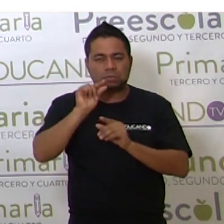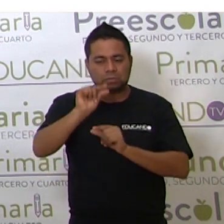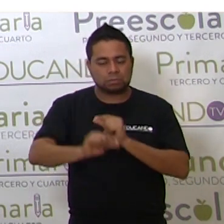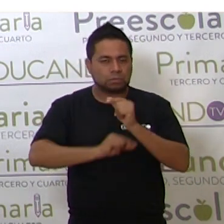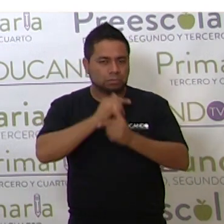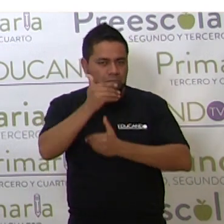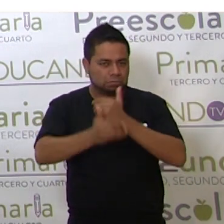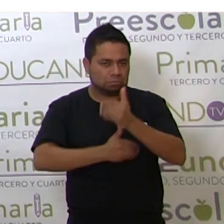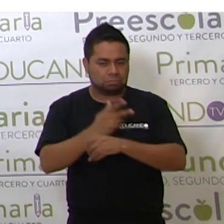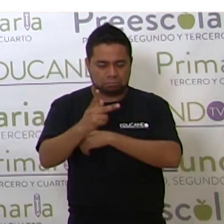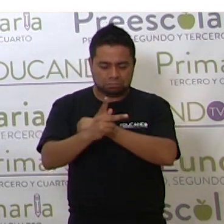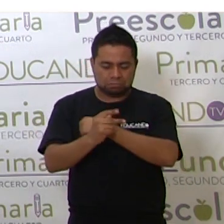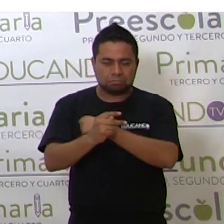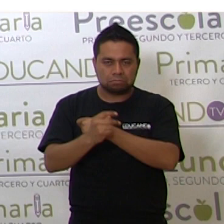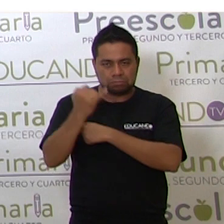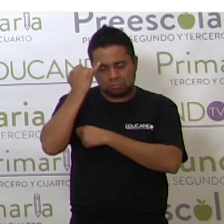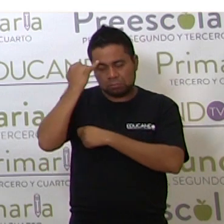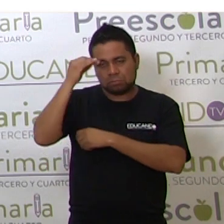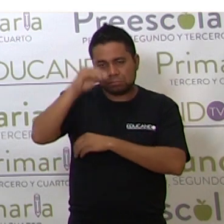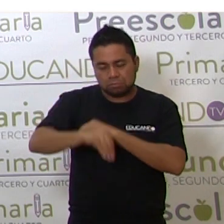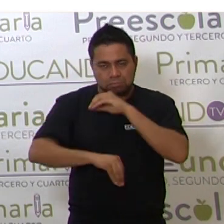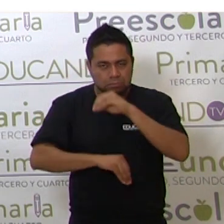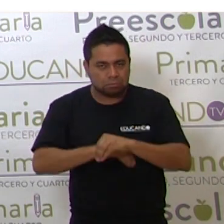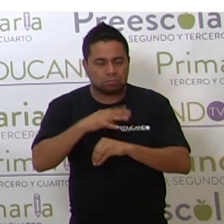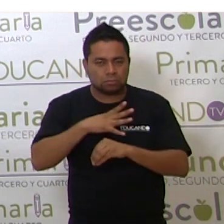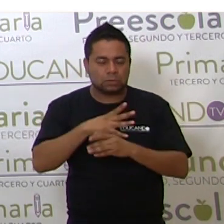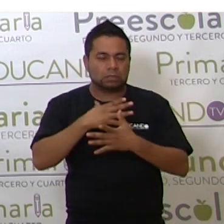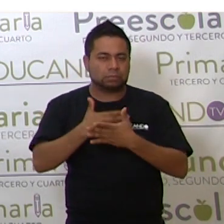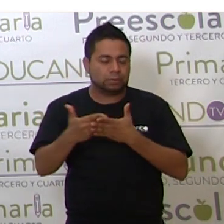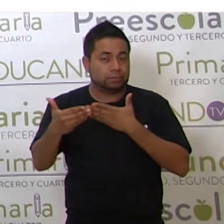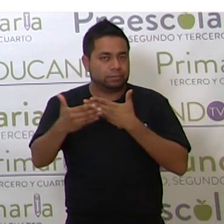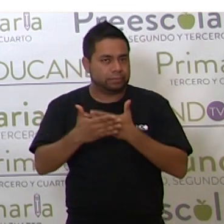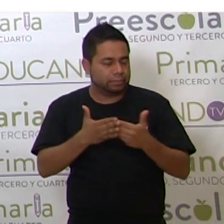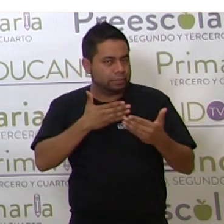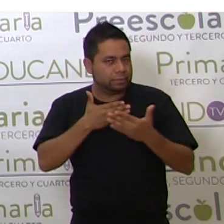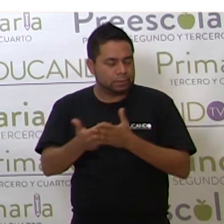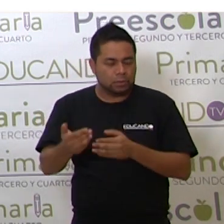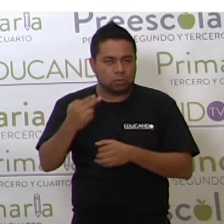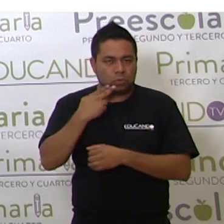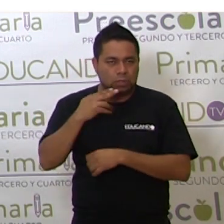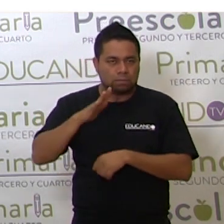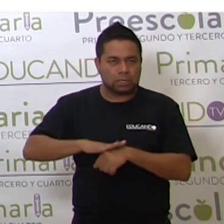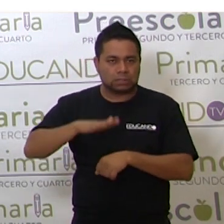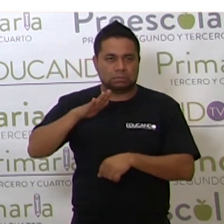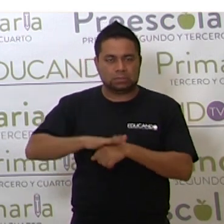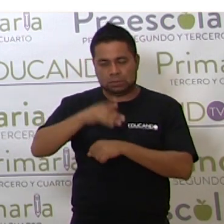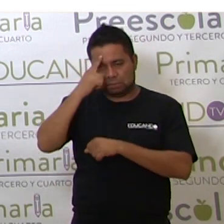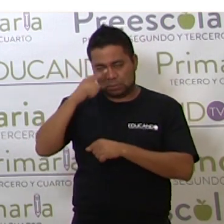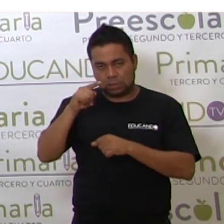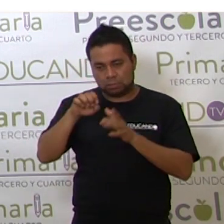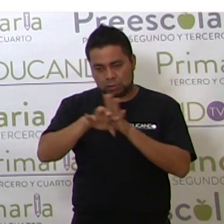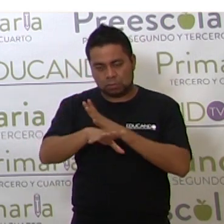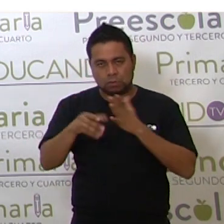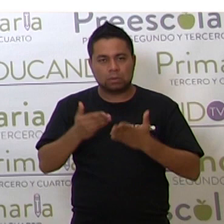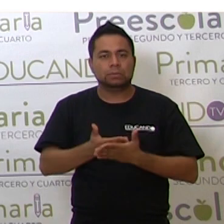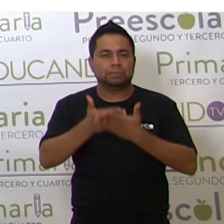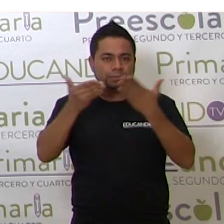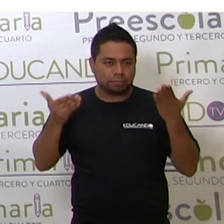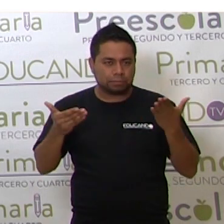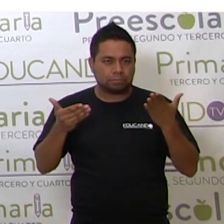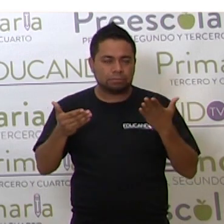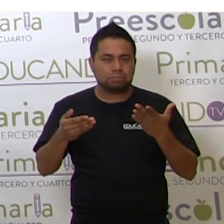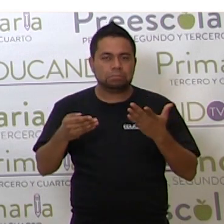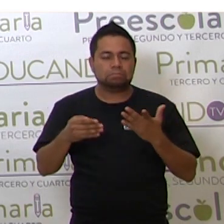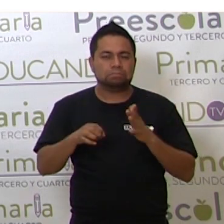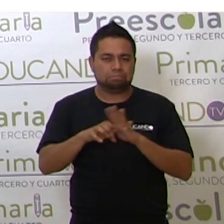la televisión ha sido un invento que cada vez es más utilizado hasta la actualidad aunque actualmente